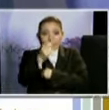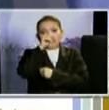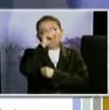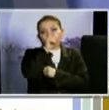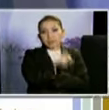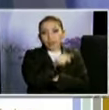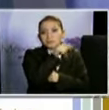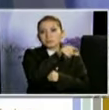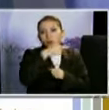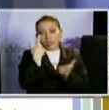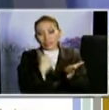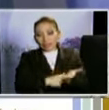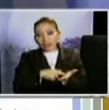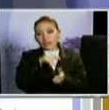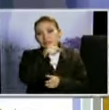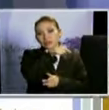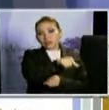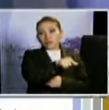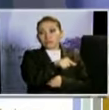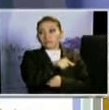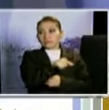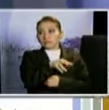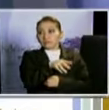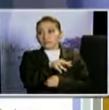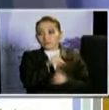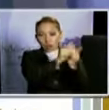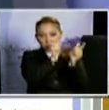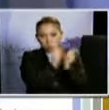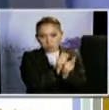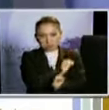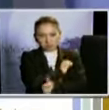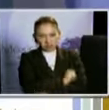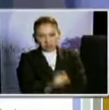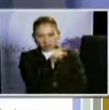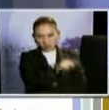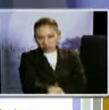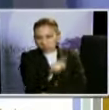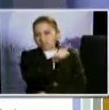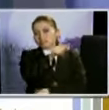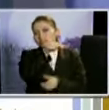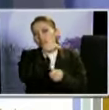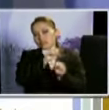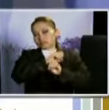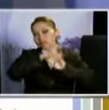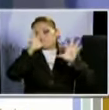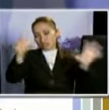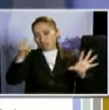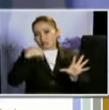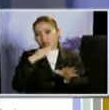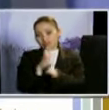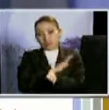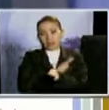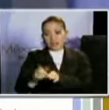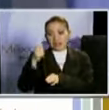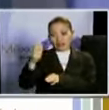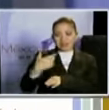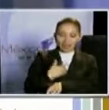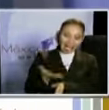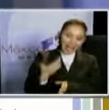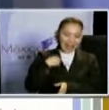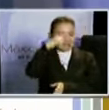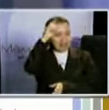estos organismos, estos grupos de crimen organizado obviamente se benefician de esa capacidad